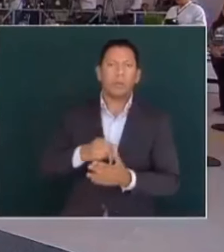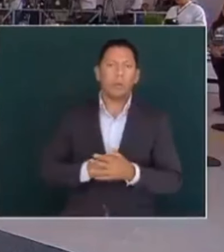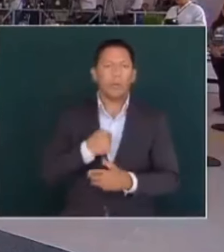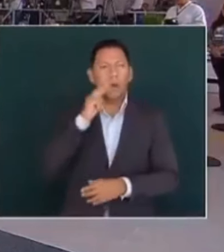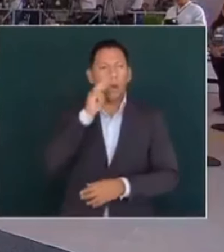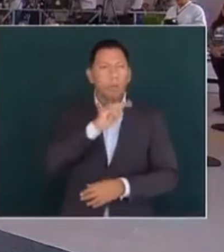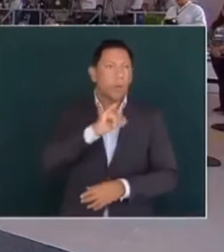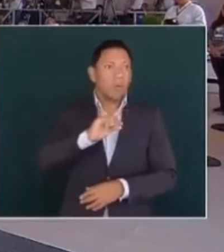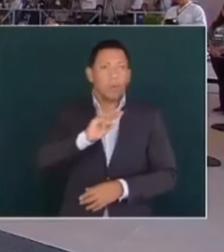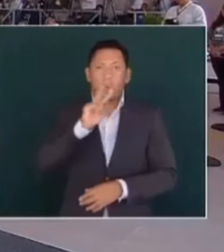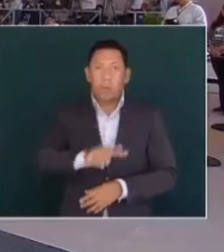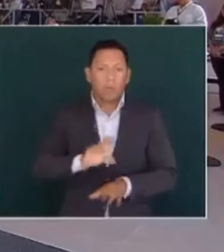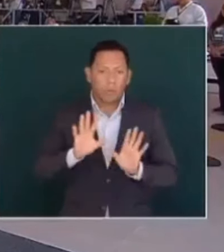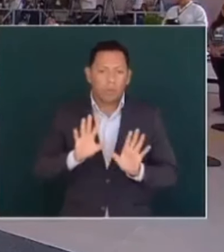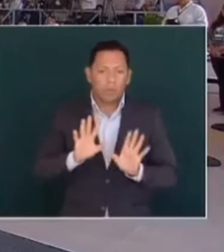Pero ponla,